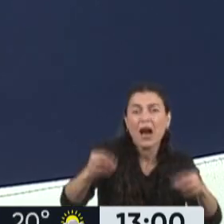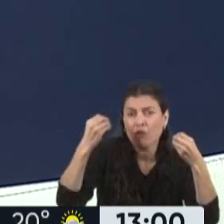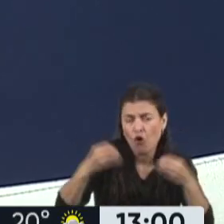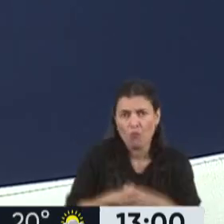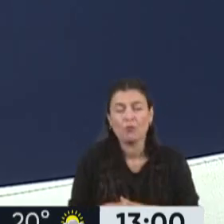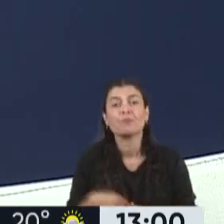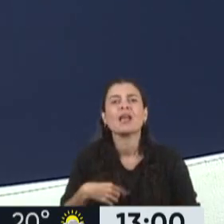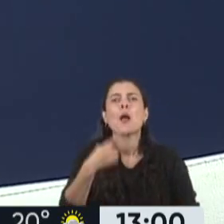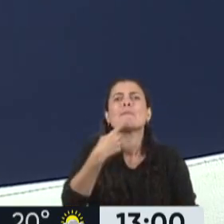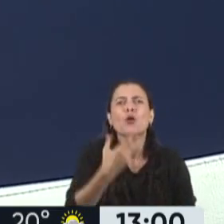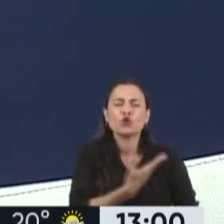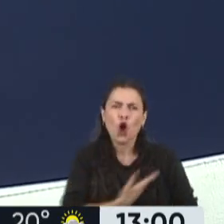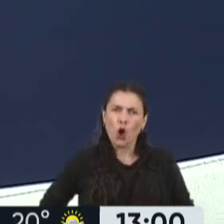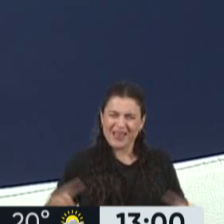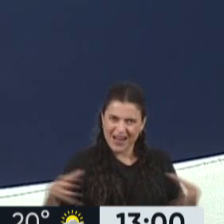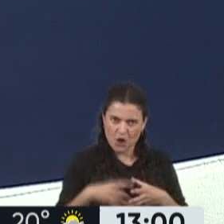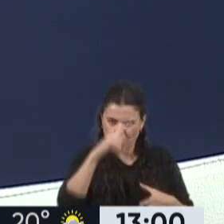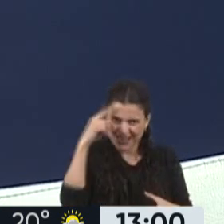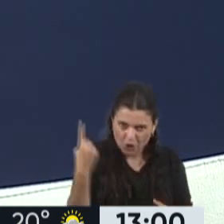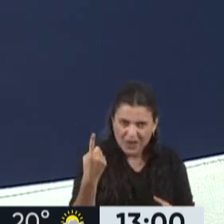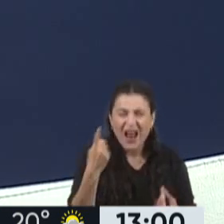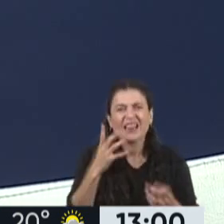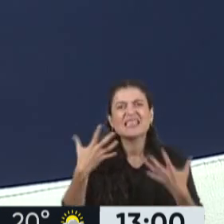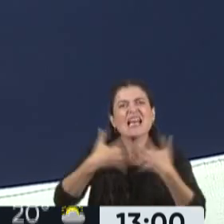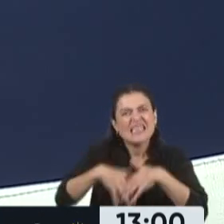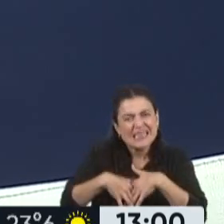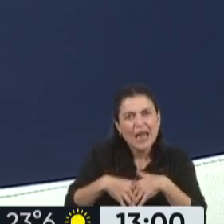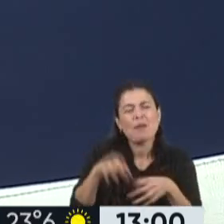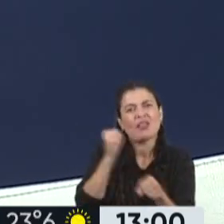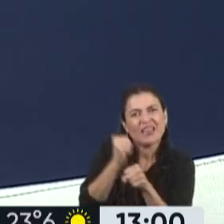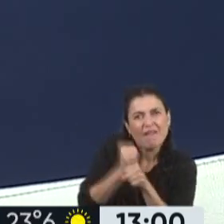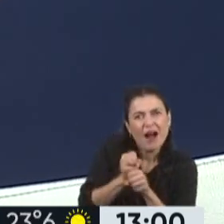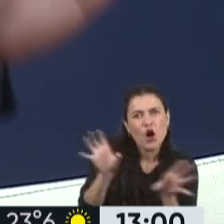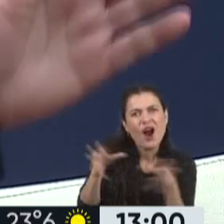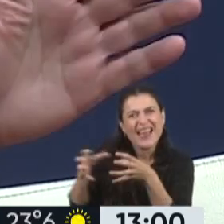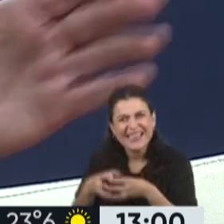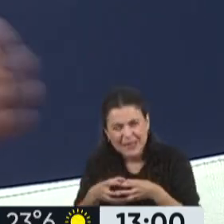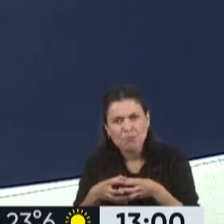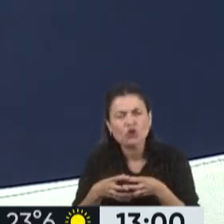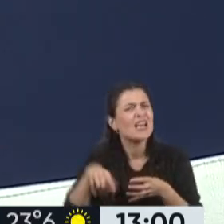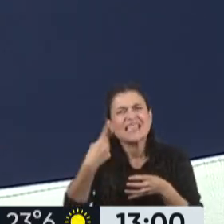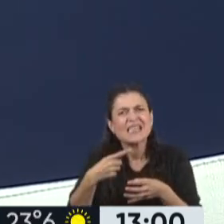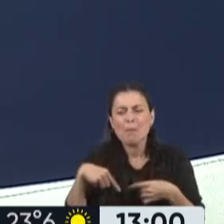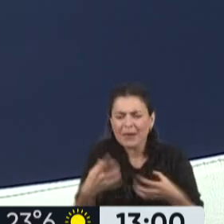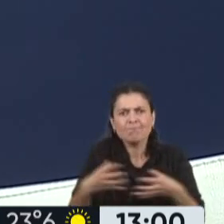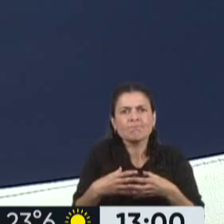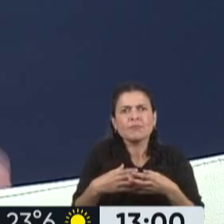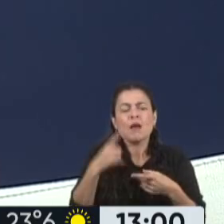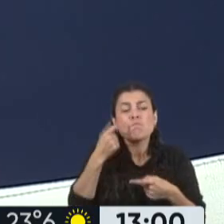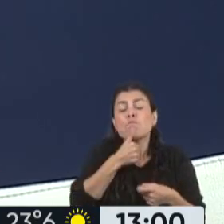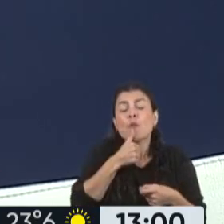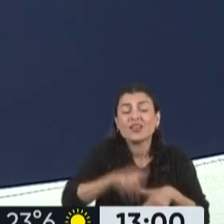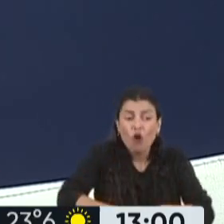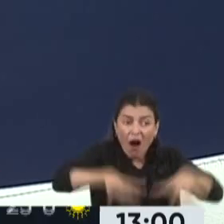de que el Sistema Nacional de Gestión Integral de Riesgo es el después. pero